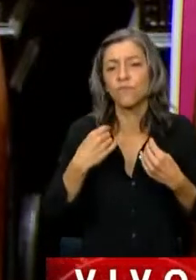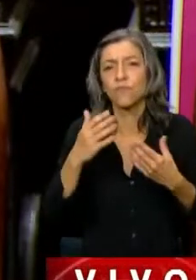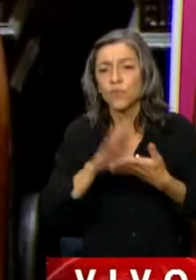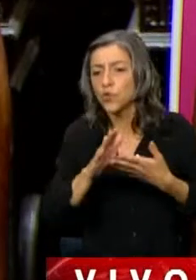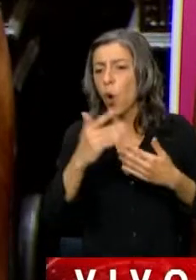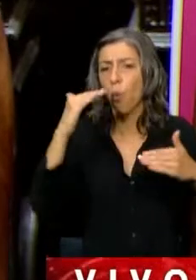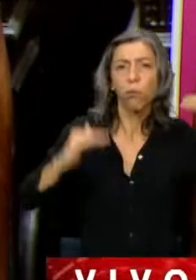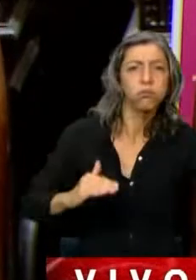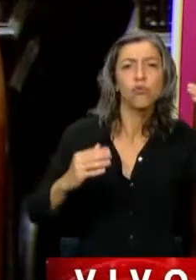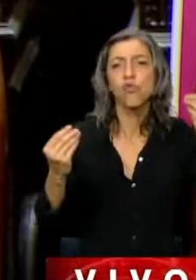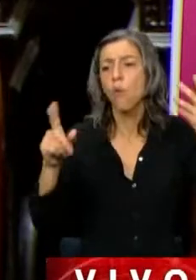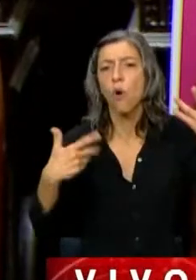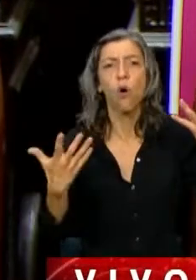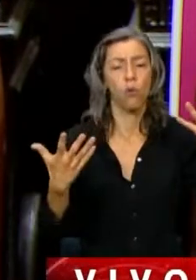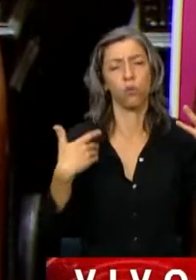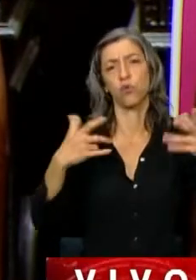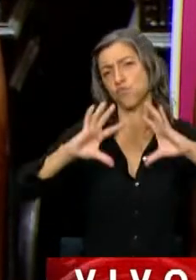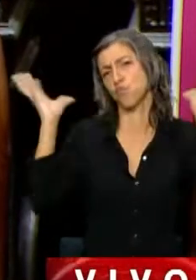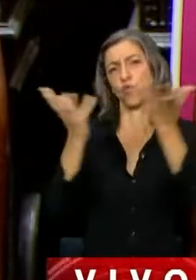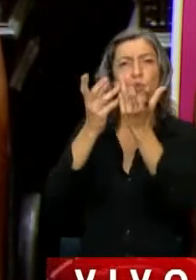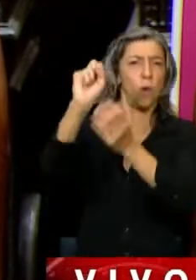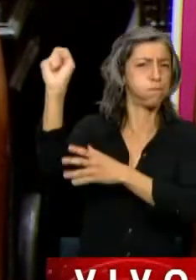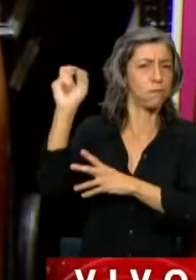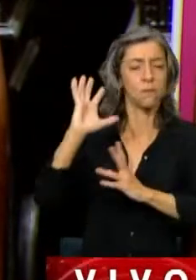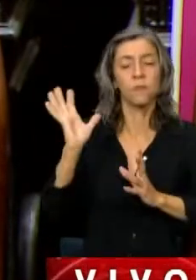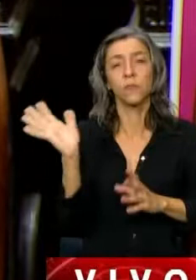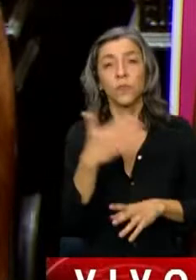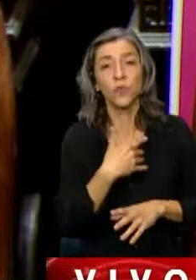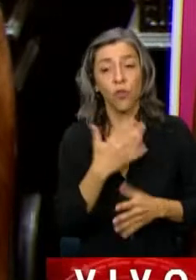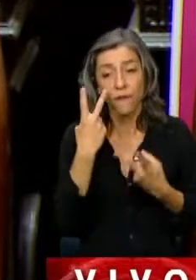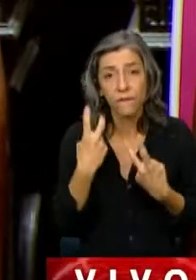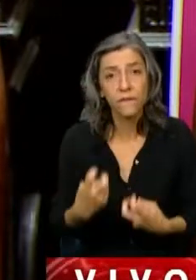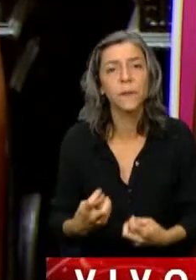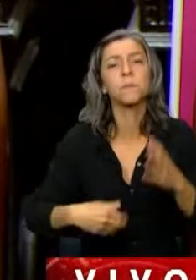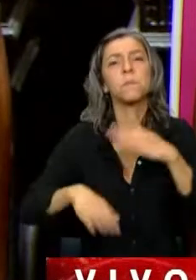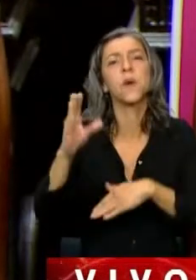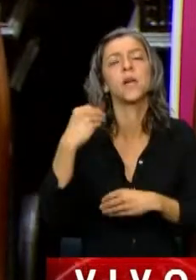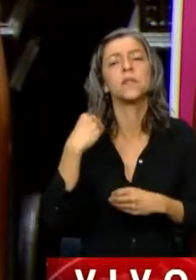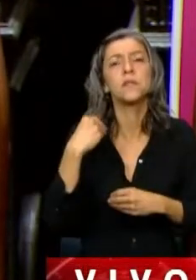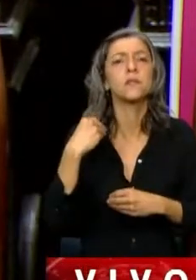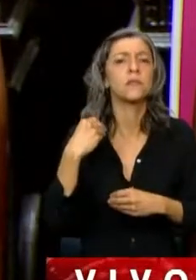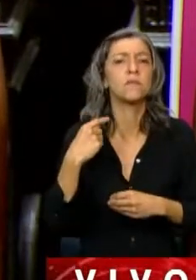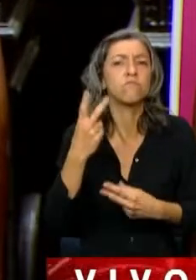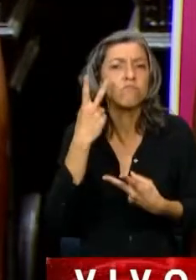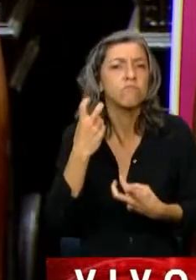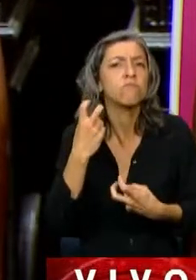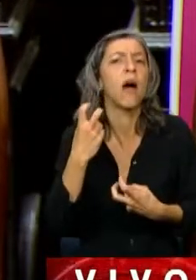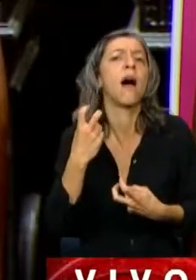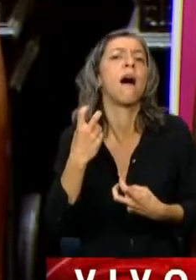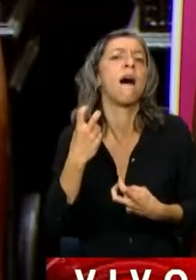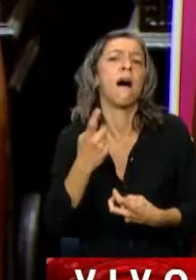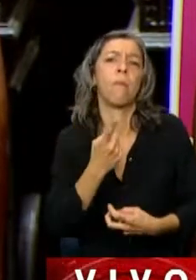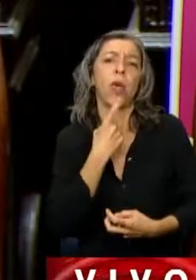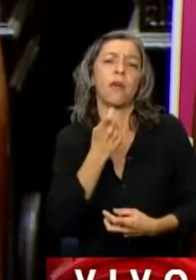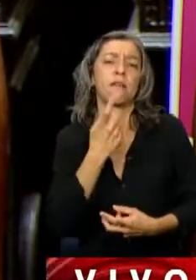en la Argentina, en el mundo, refieren a que es la propiedad, muchas veces, el acceso a la